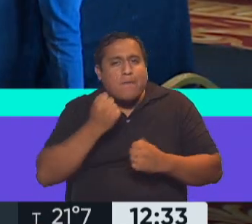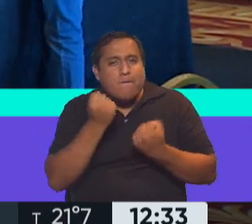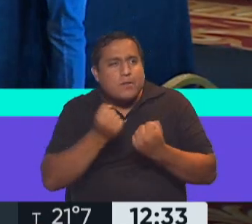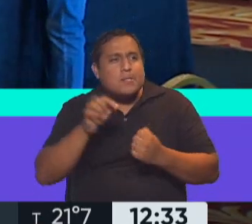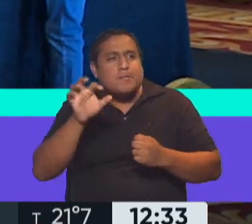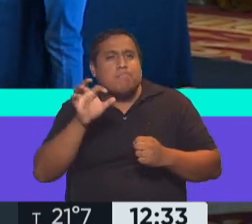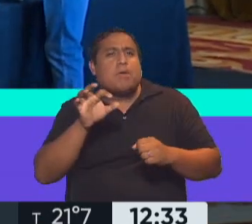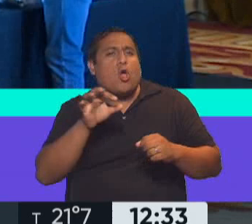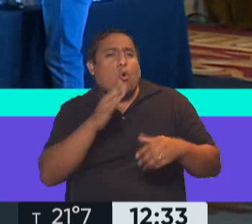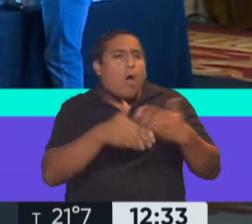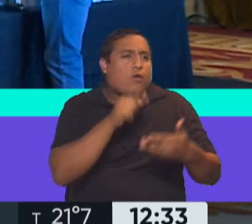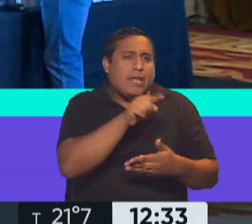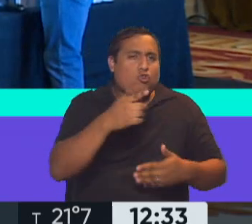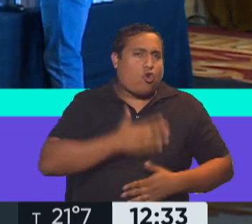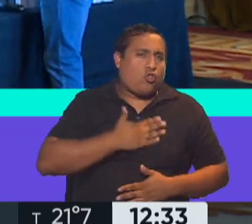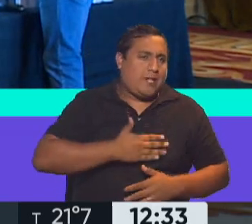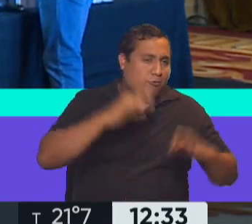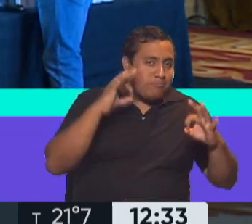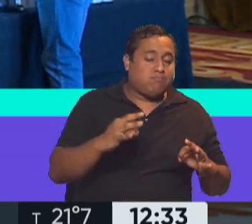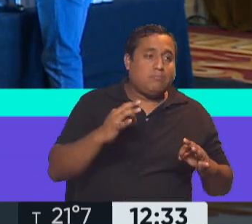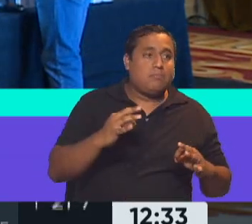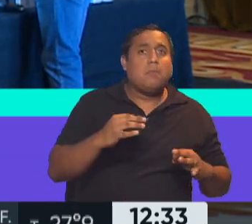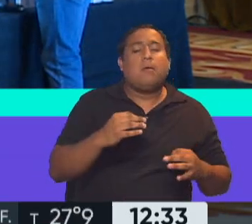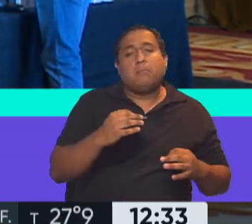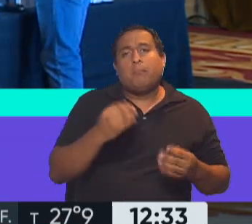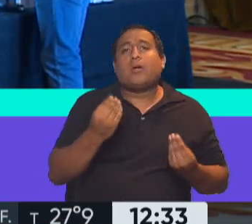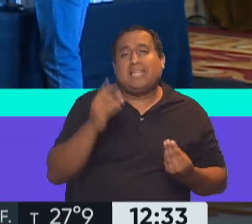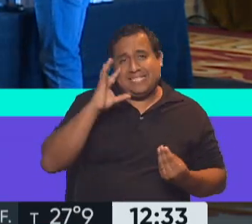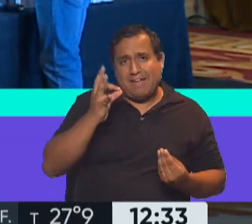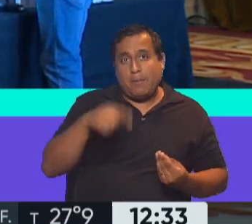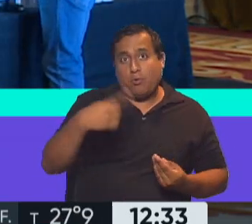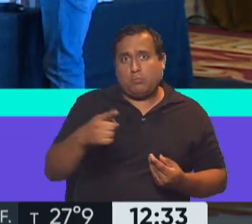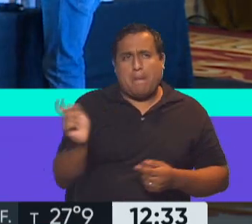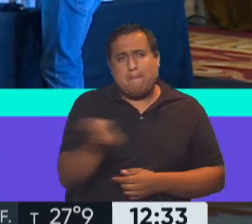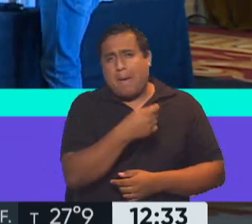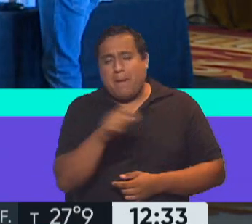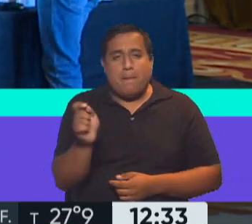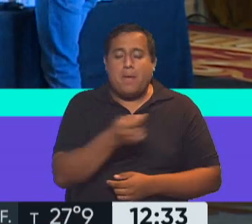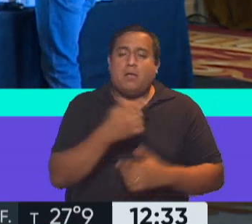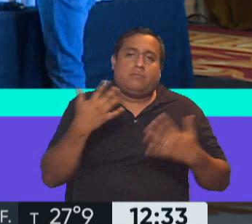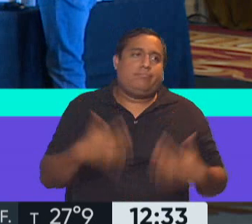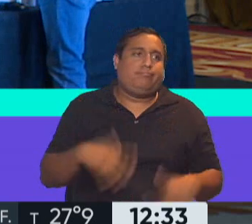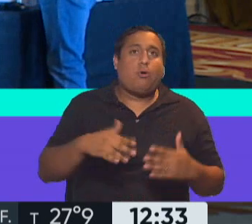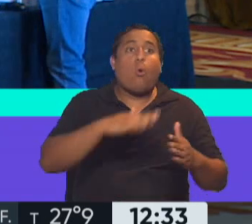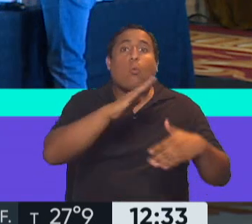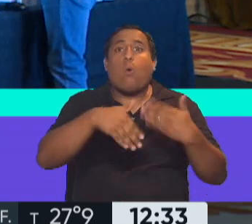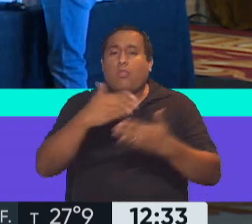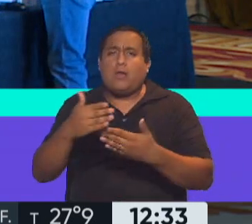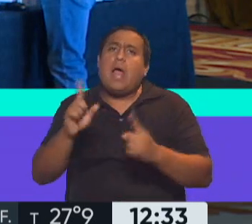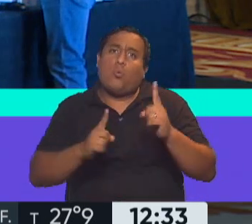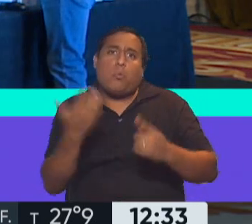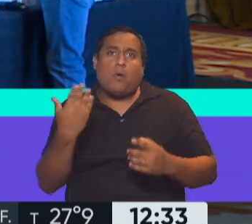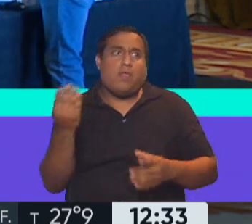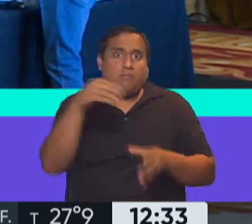estén contentos como lo están y todos a disposición. Porque bueno, saben que la próxima serie hay muchos jugadores que tienen la posibilidad de estar, así que